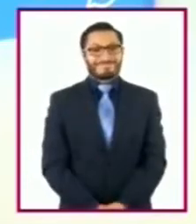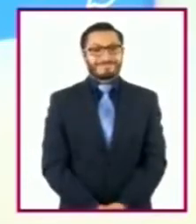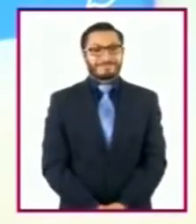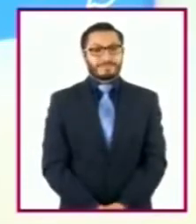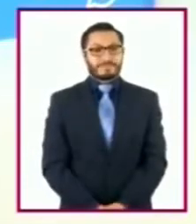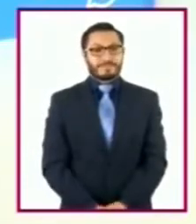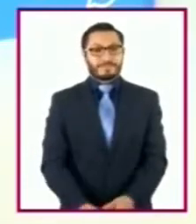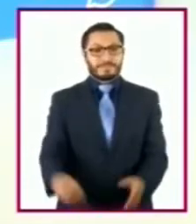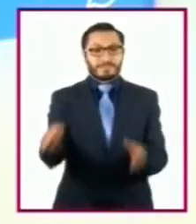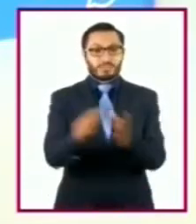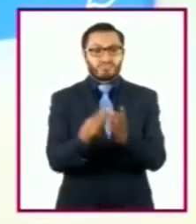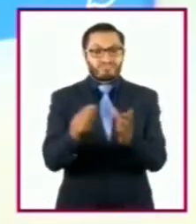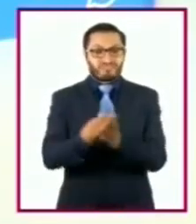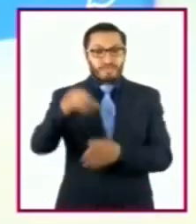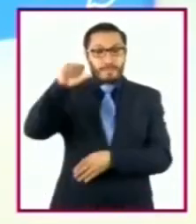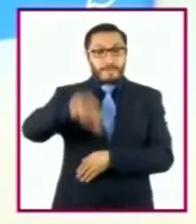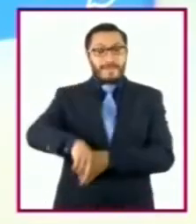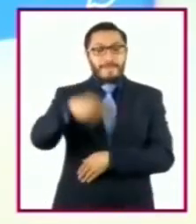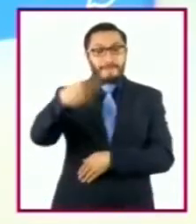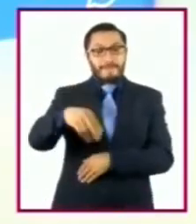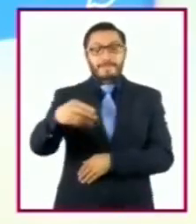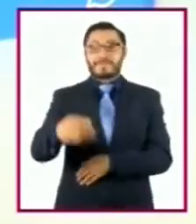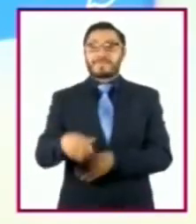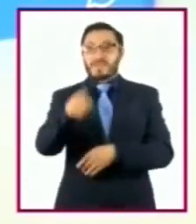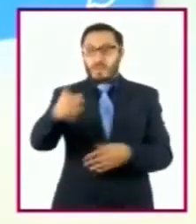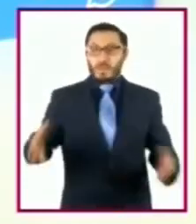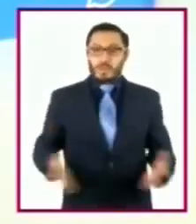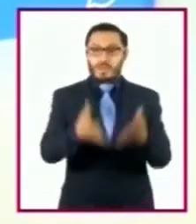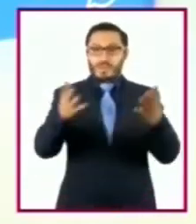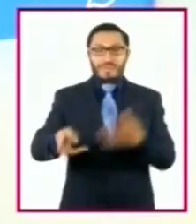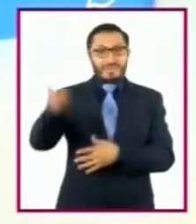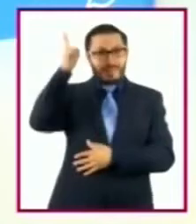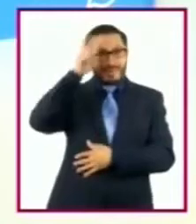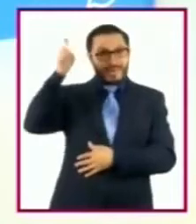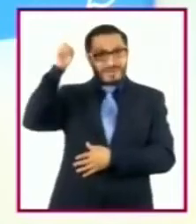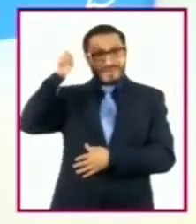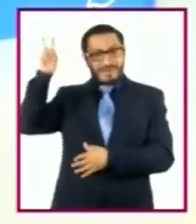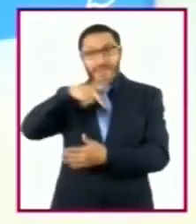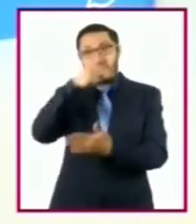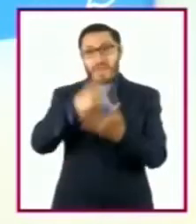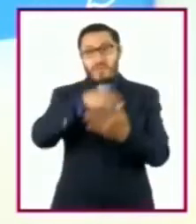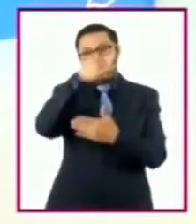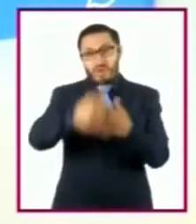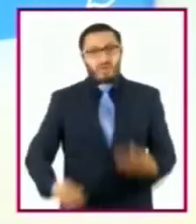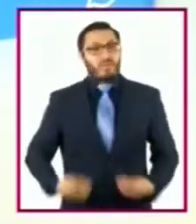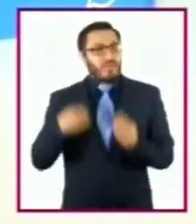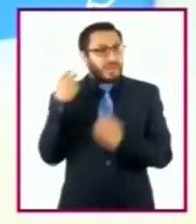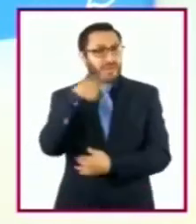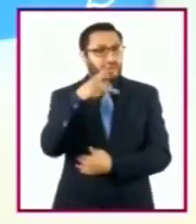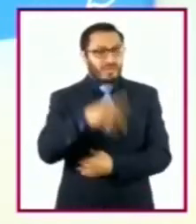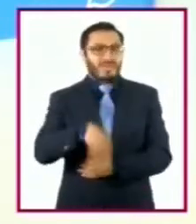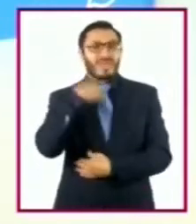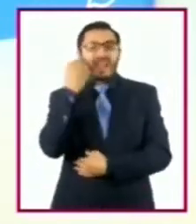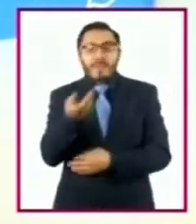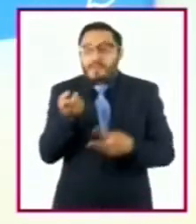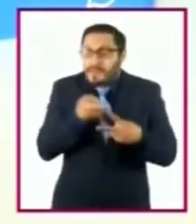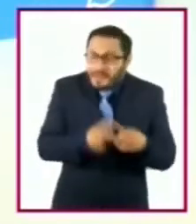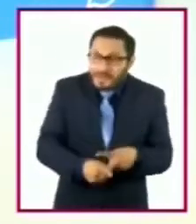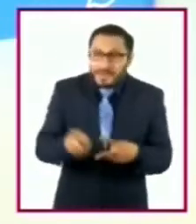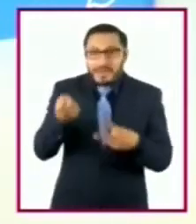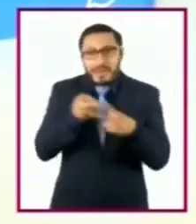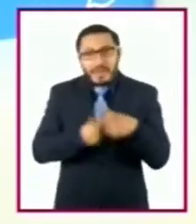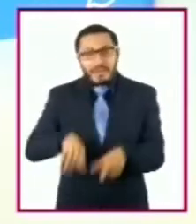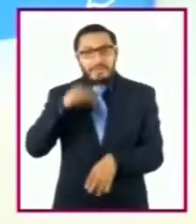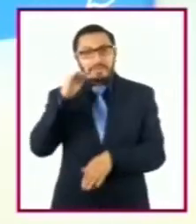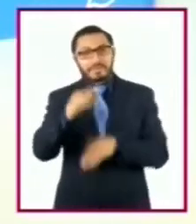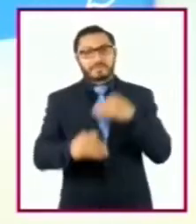En esta sesión titulada Atrévete a soñar, tu proyecto de vida, queremos acercarlos a dar los primeros pasos que los ayudarán a